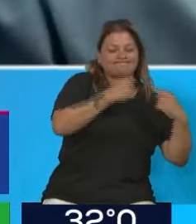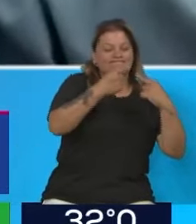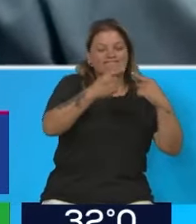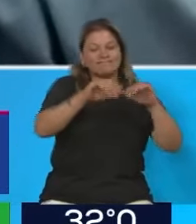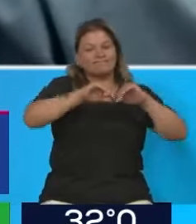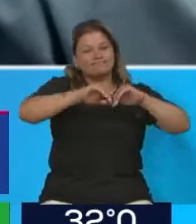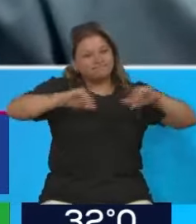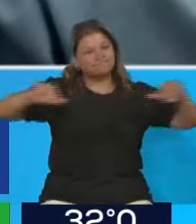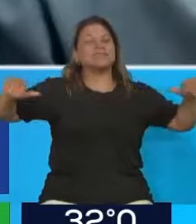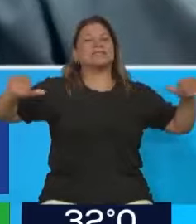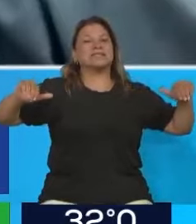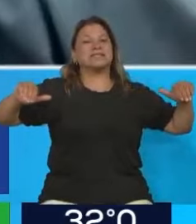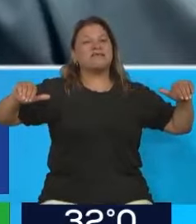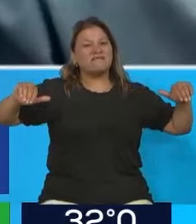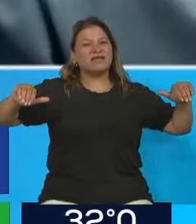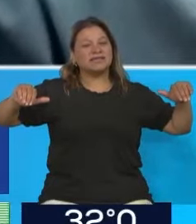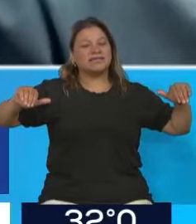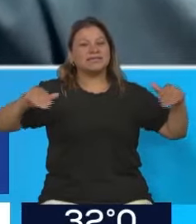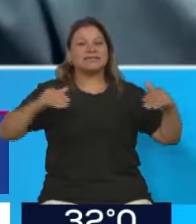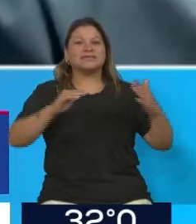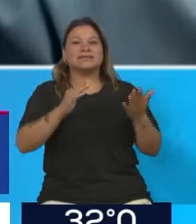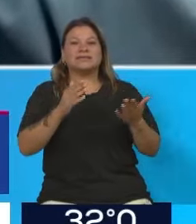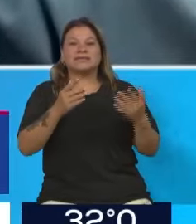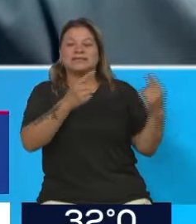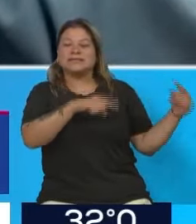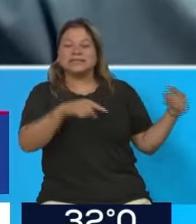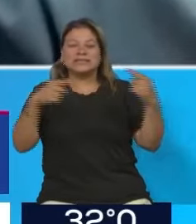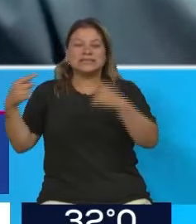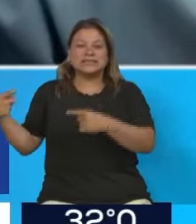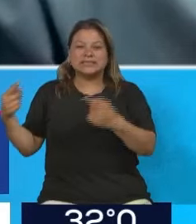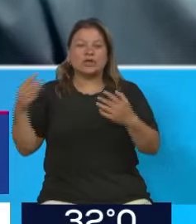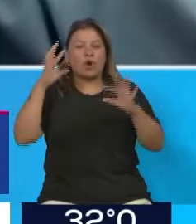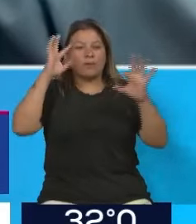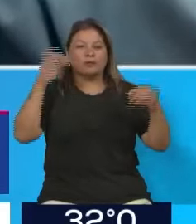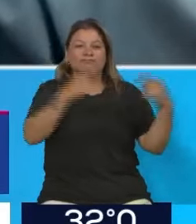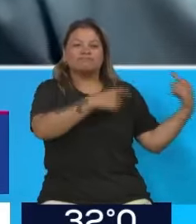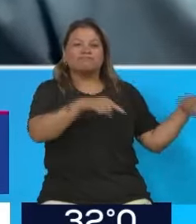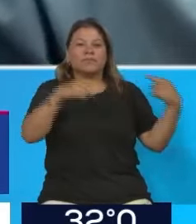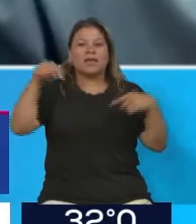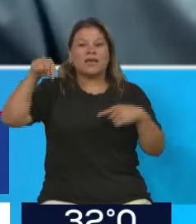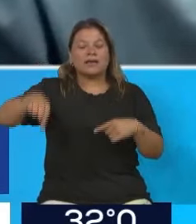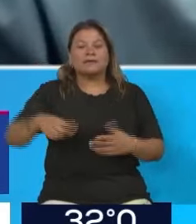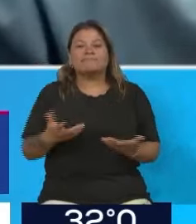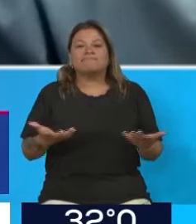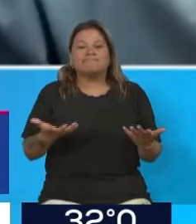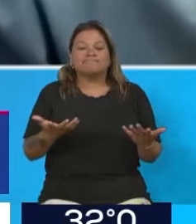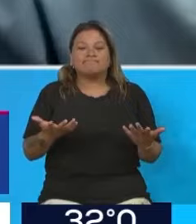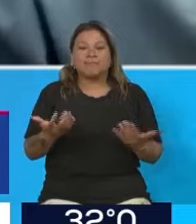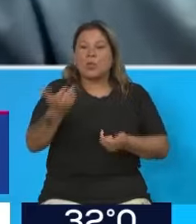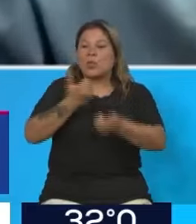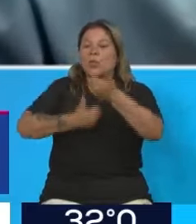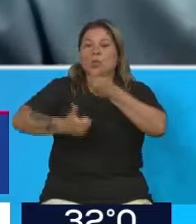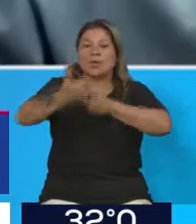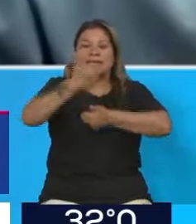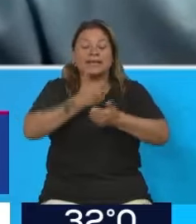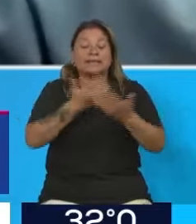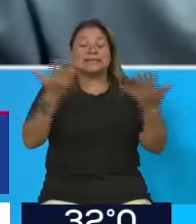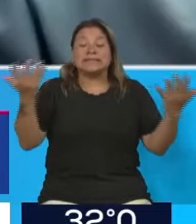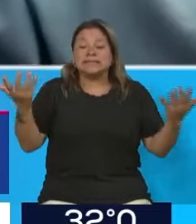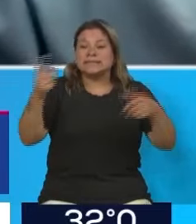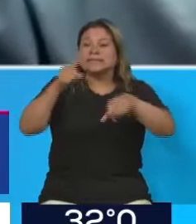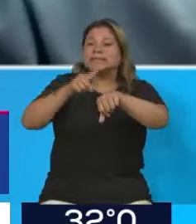otros violenta respecto de algunas palabras cuénteme Bueno evidentemente hay un tiempo